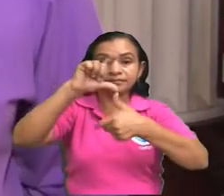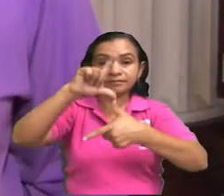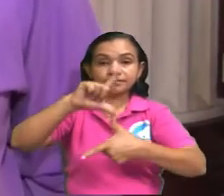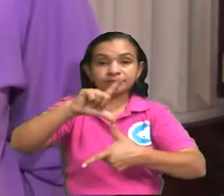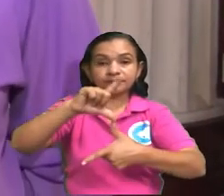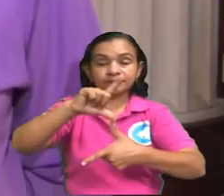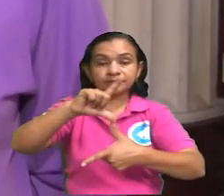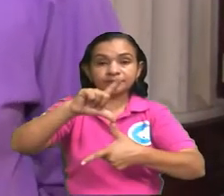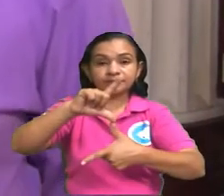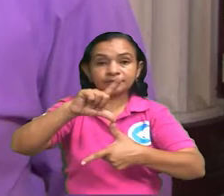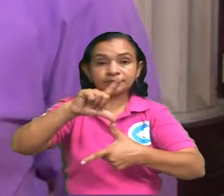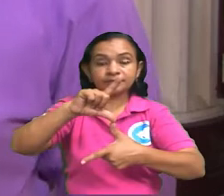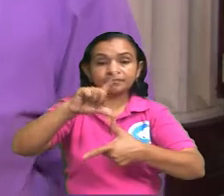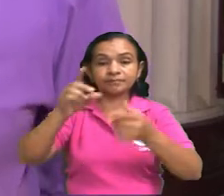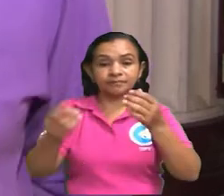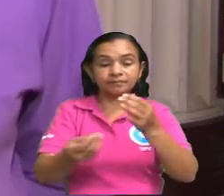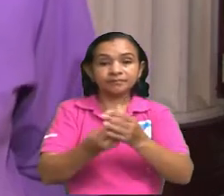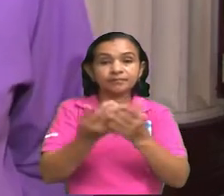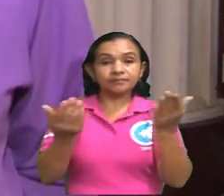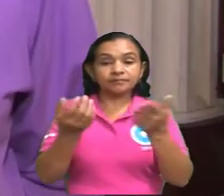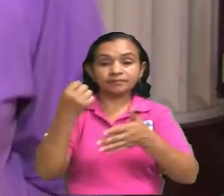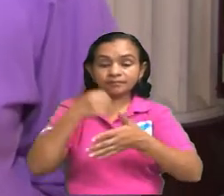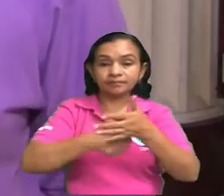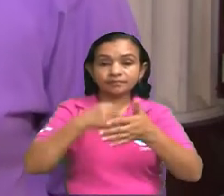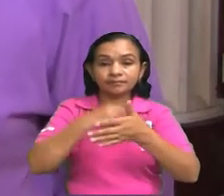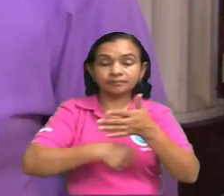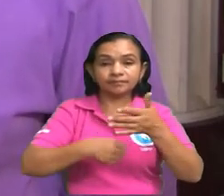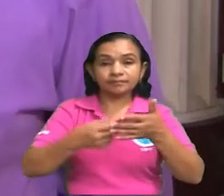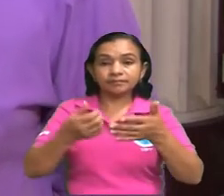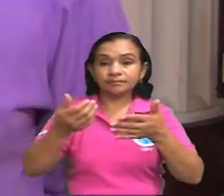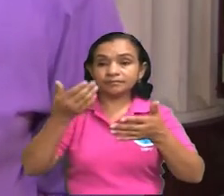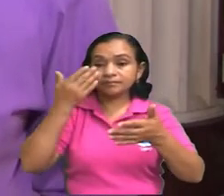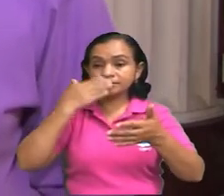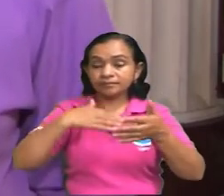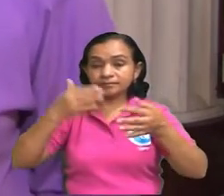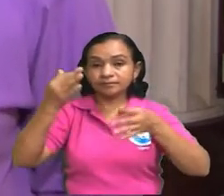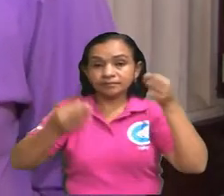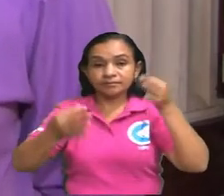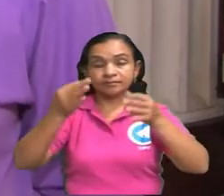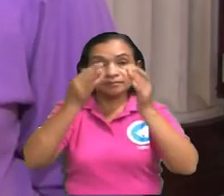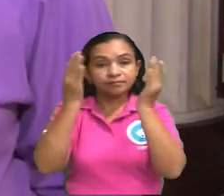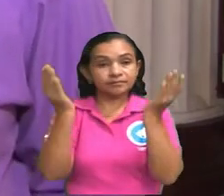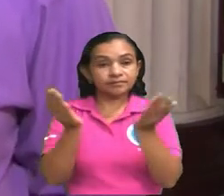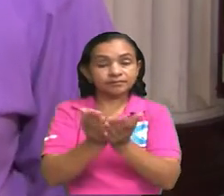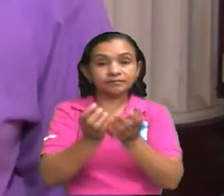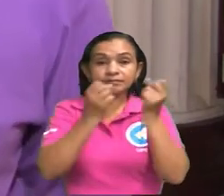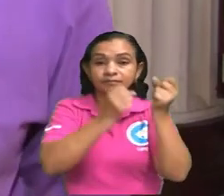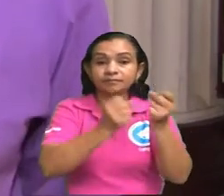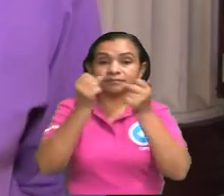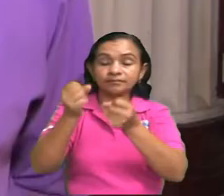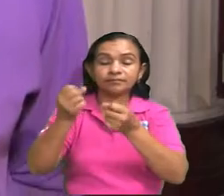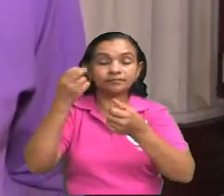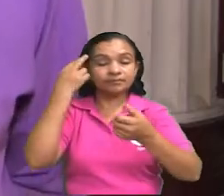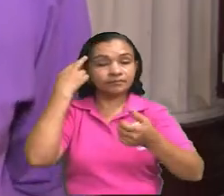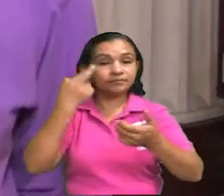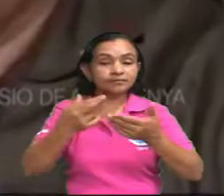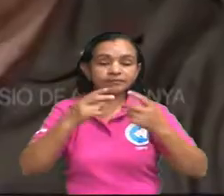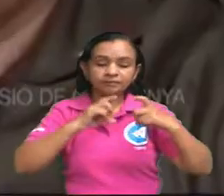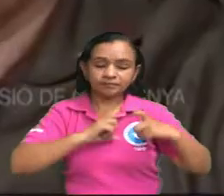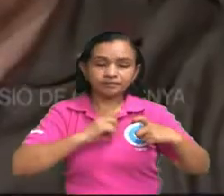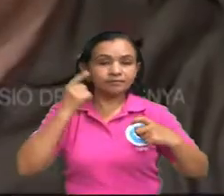latinoamericana y por la integración y por la lucha de la injusticia en el mundo. Dos grandes gigantes que hay que recordarlos, hay que llevarlos en el corazón